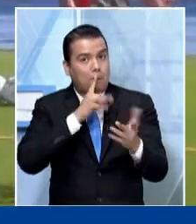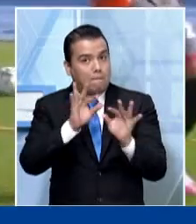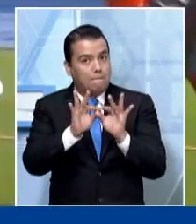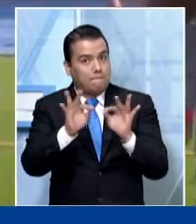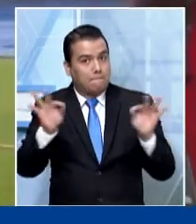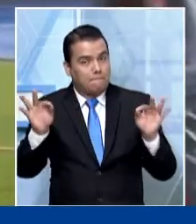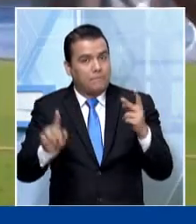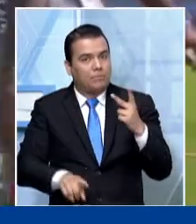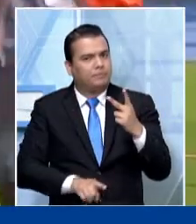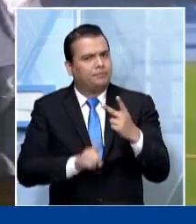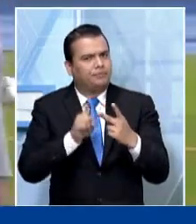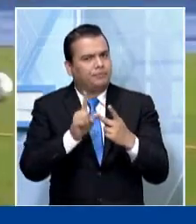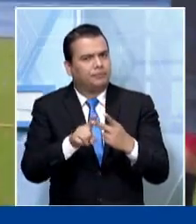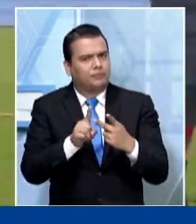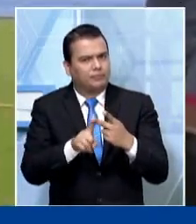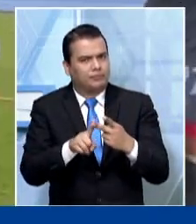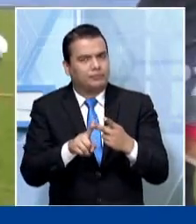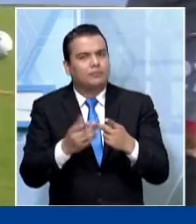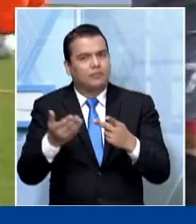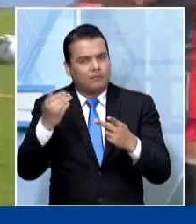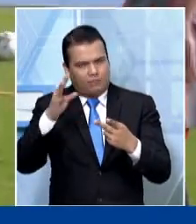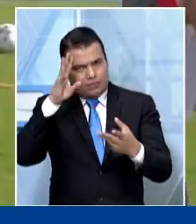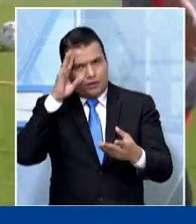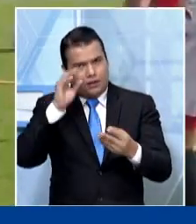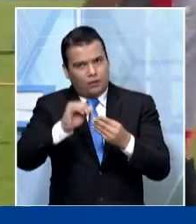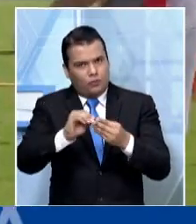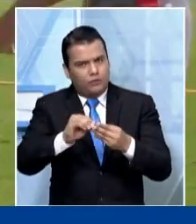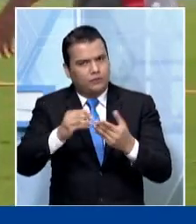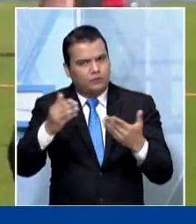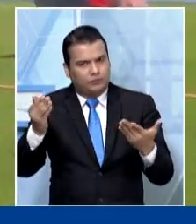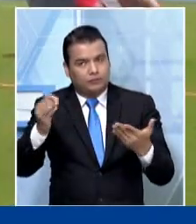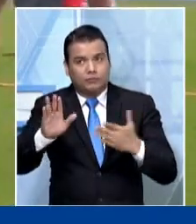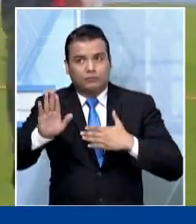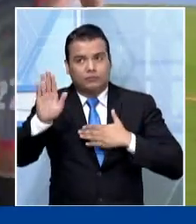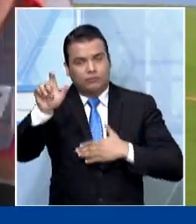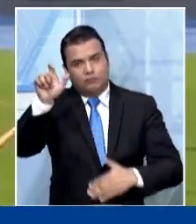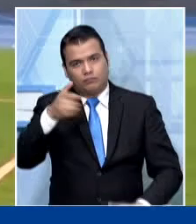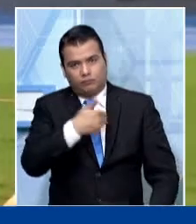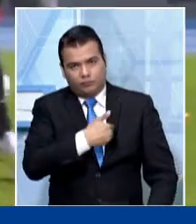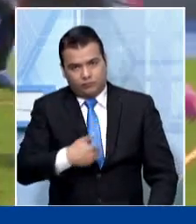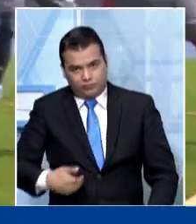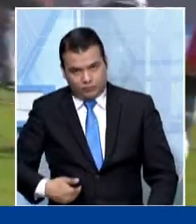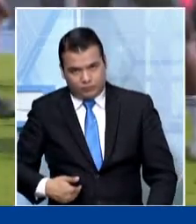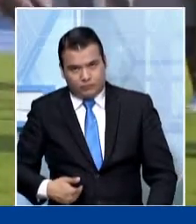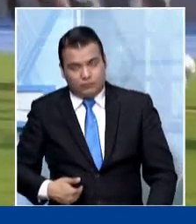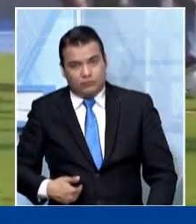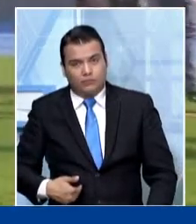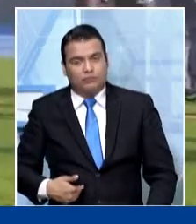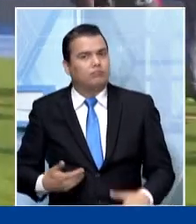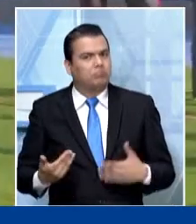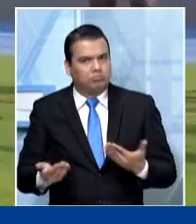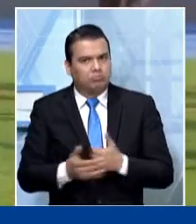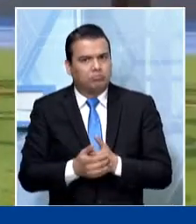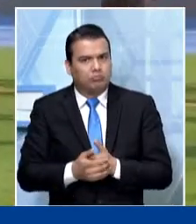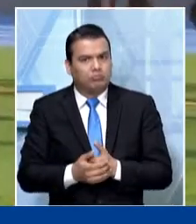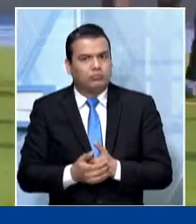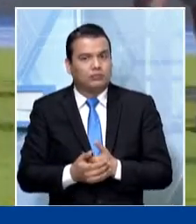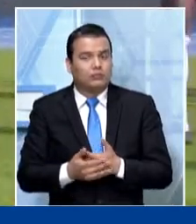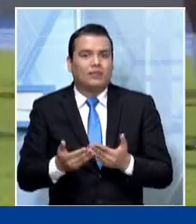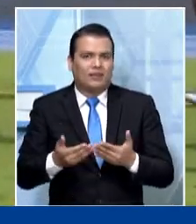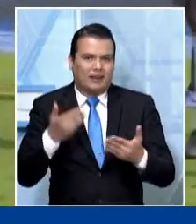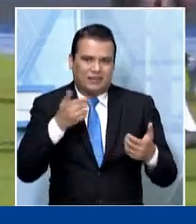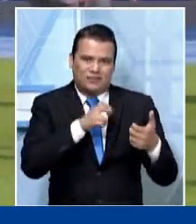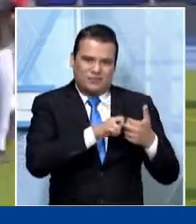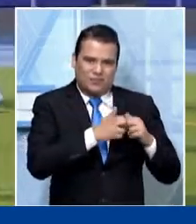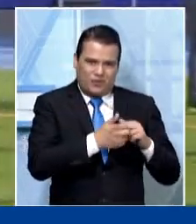el segundo, porque había dado su palabra al señor Tulio Gómez. Edwin Velasco llegó al América con